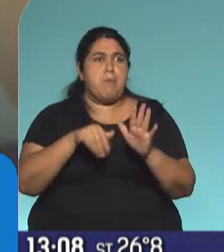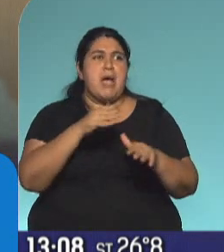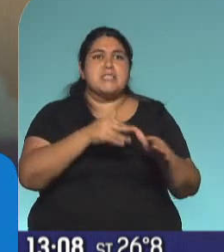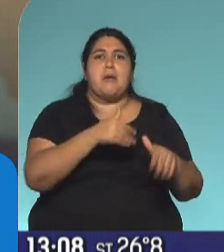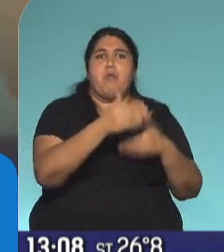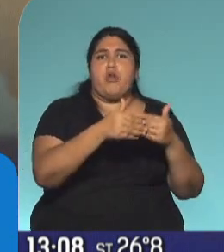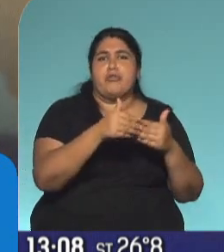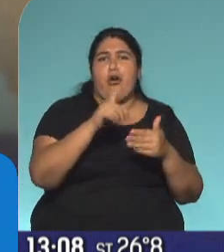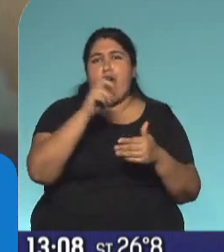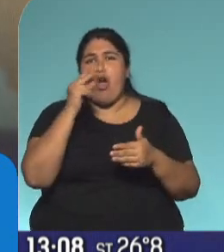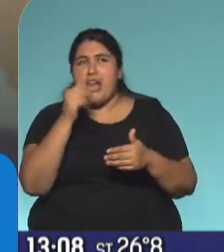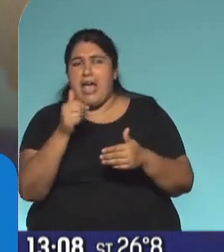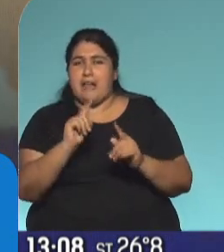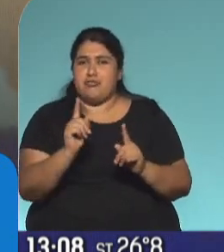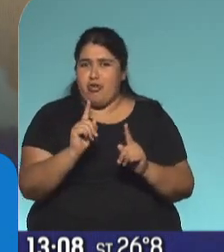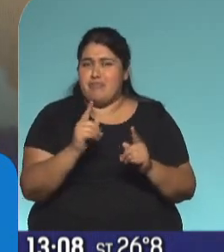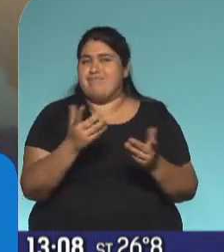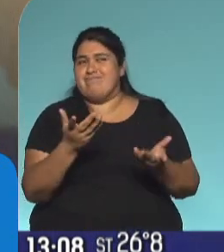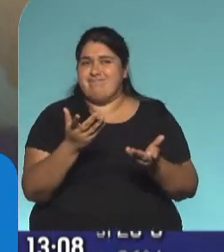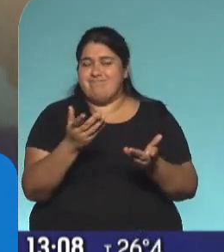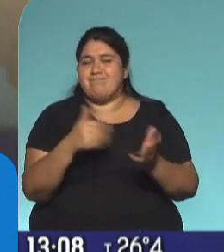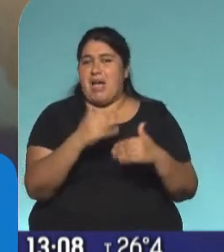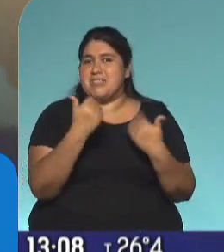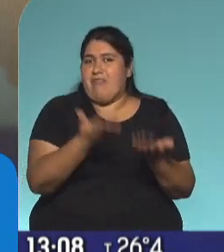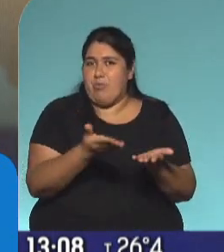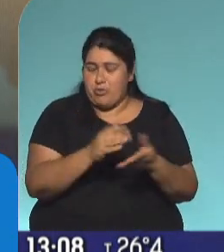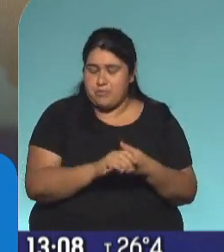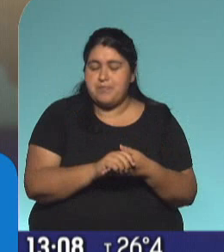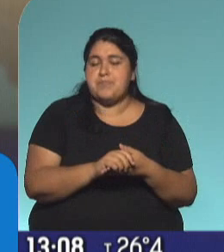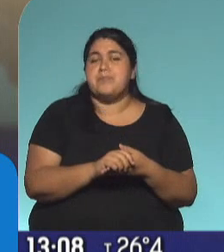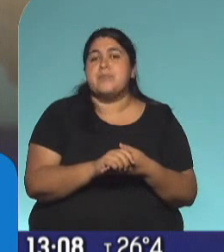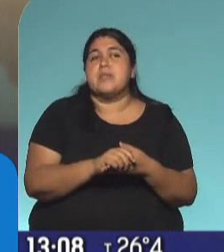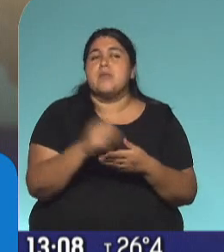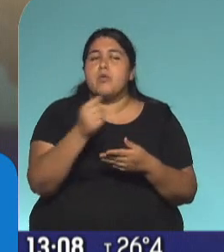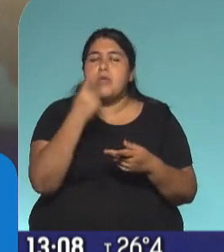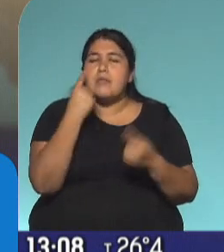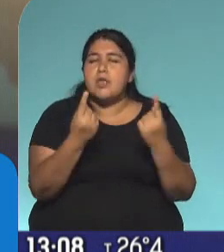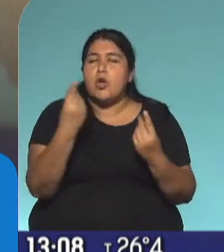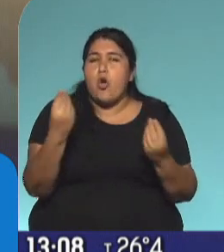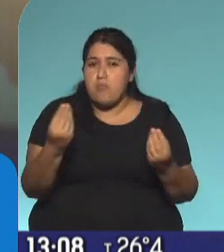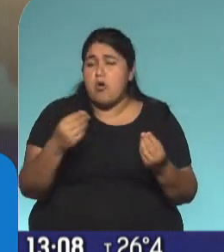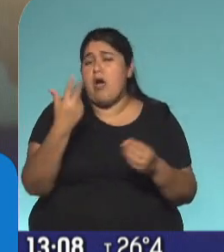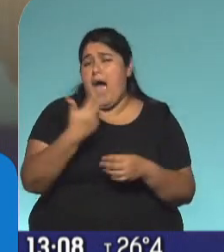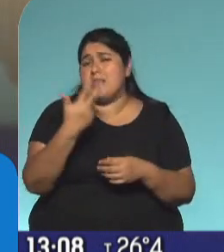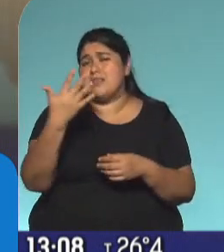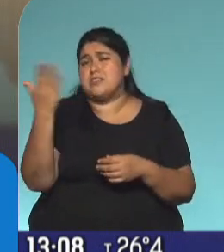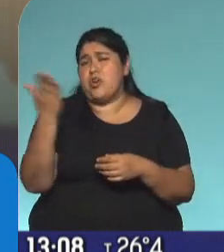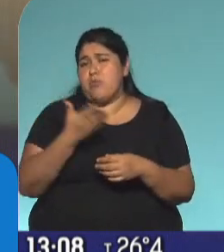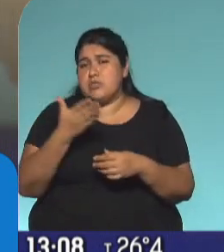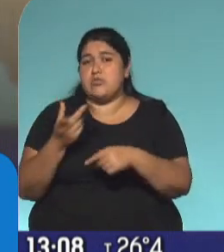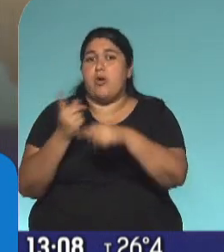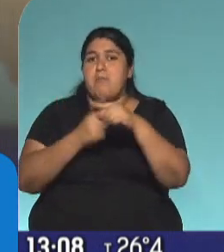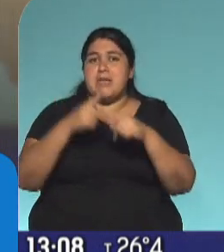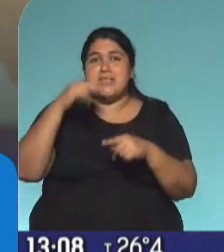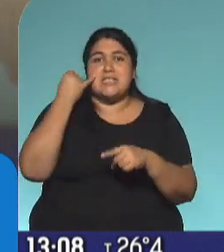progresistas, no correístas, sí, claro. Que recordemos que, si uno tiene en cuenta esta elección, tenemos un 35% si sumamos los votos de